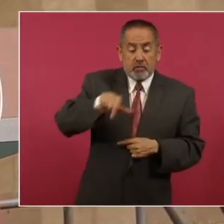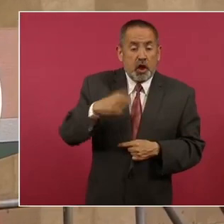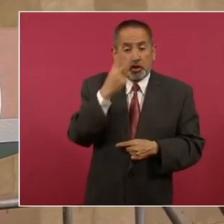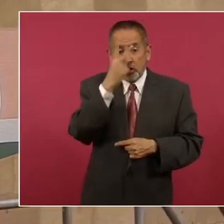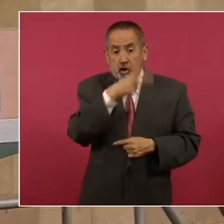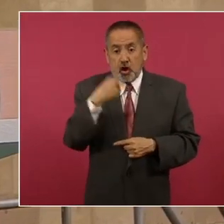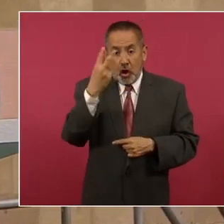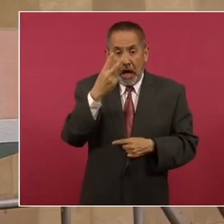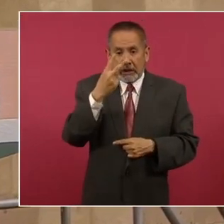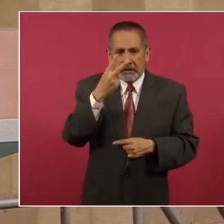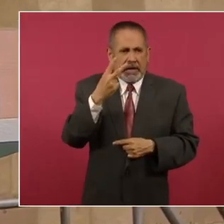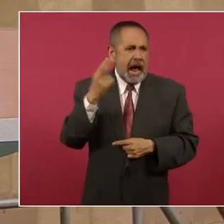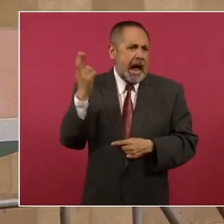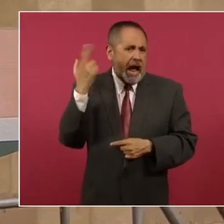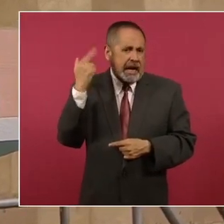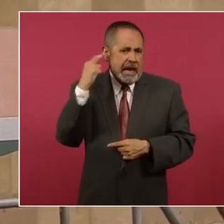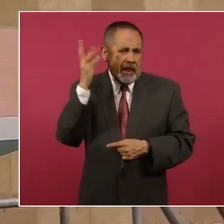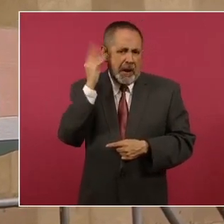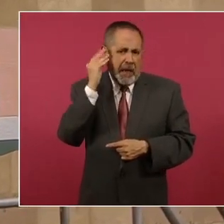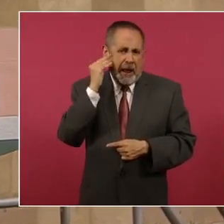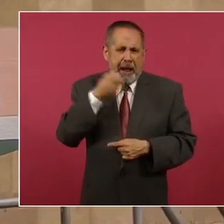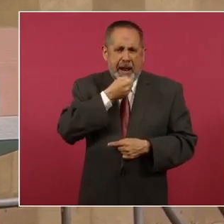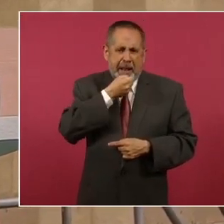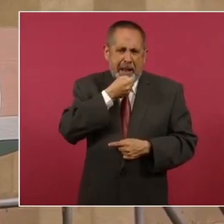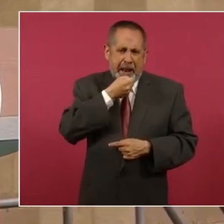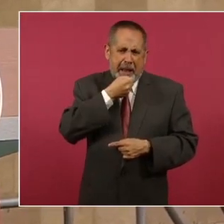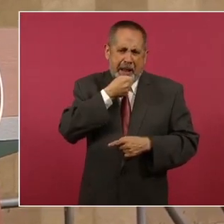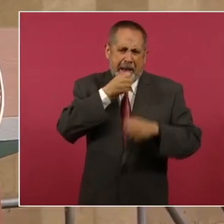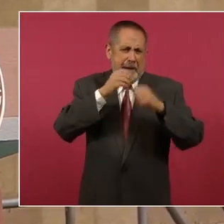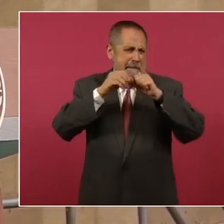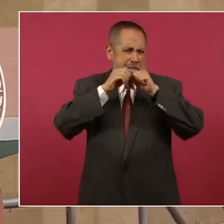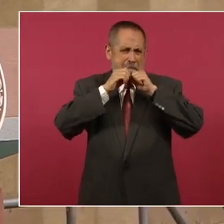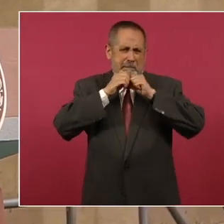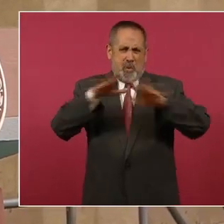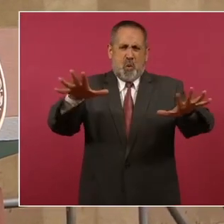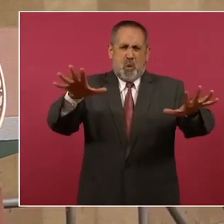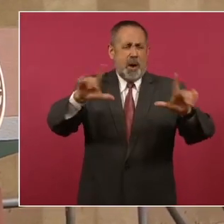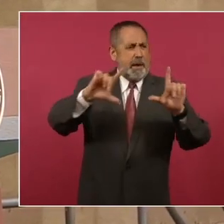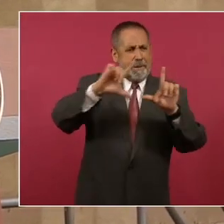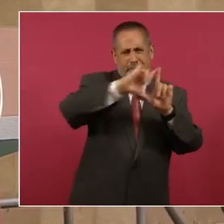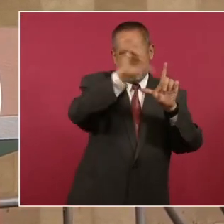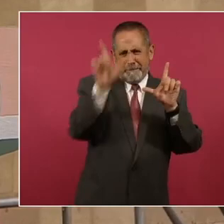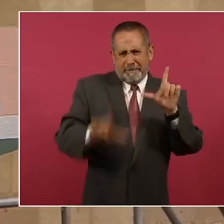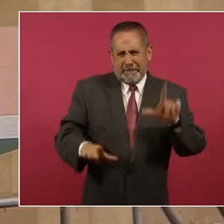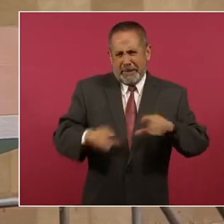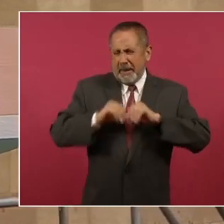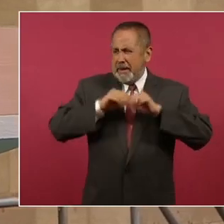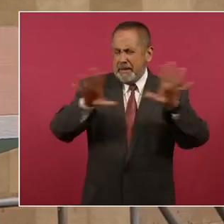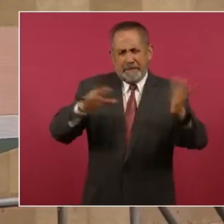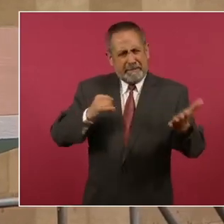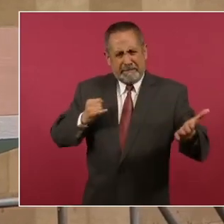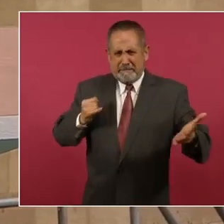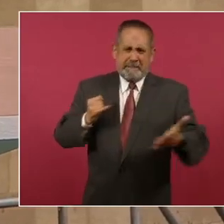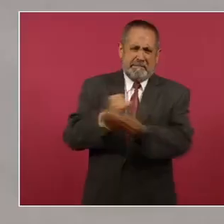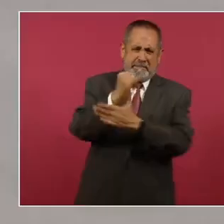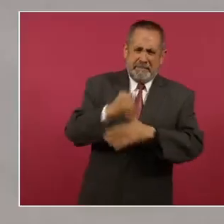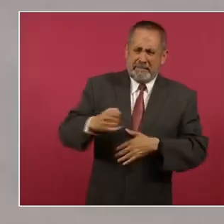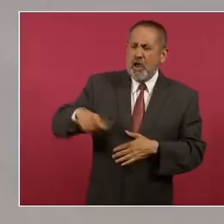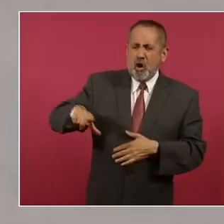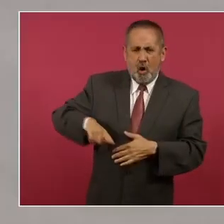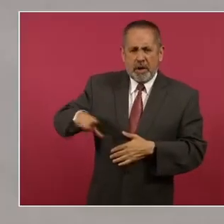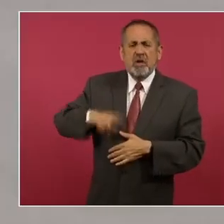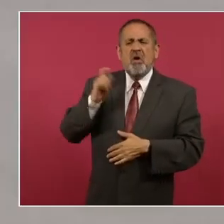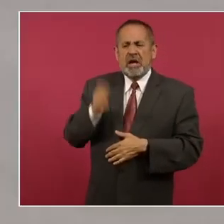da a conocer por radio a toda la nación el paso dado por el gobierno en